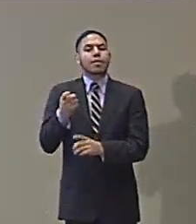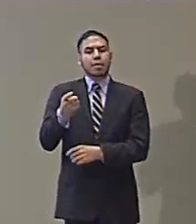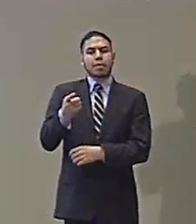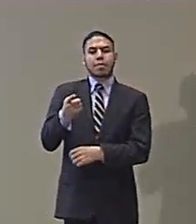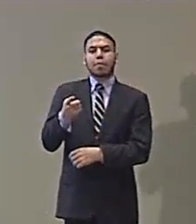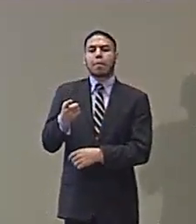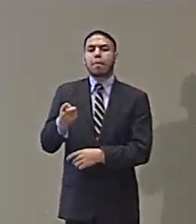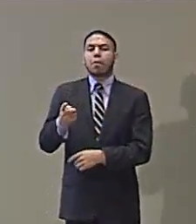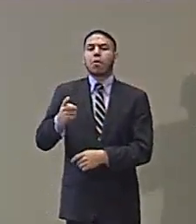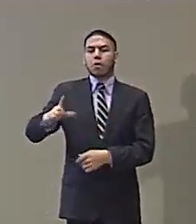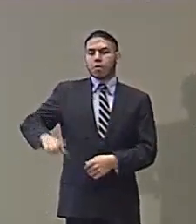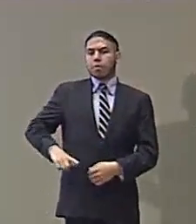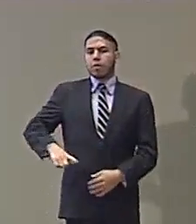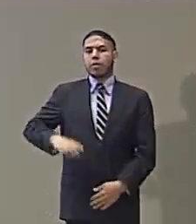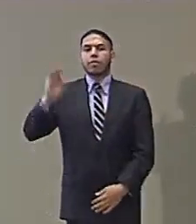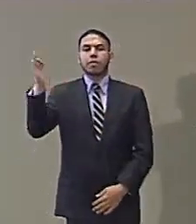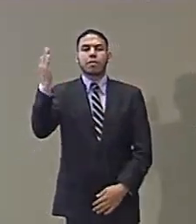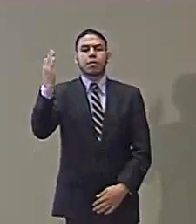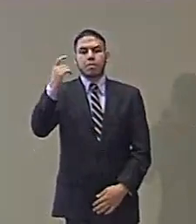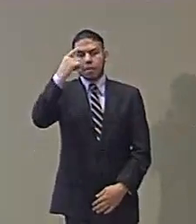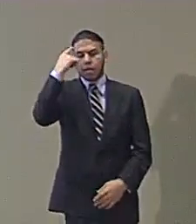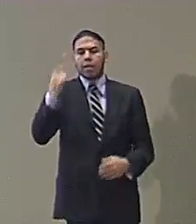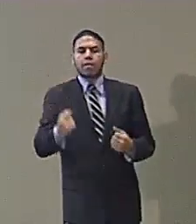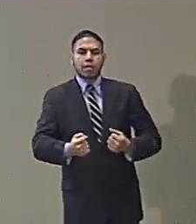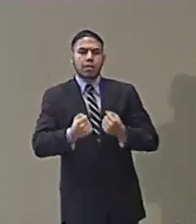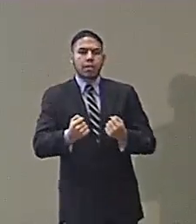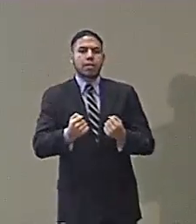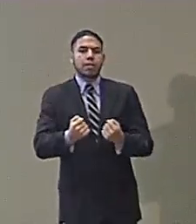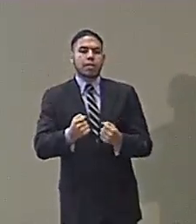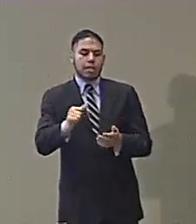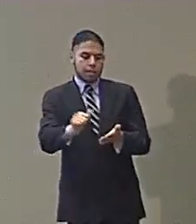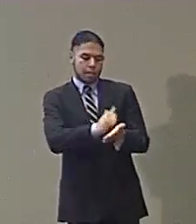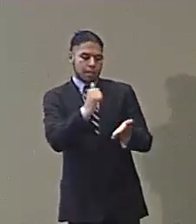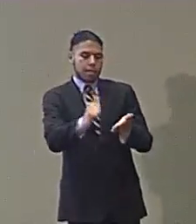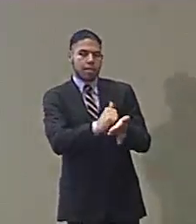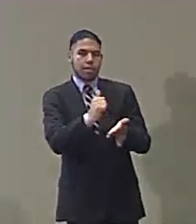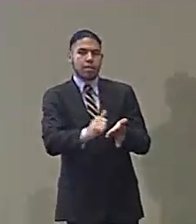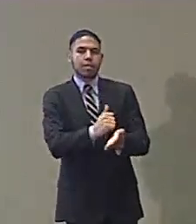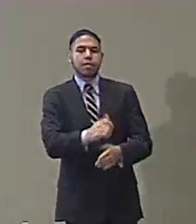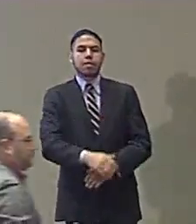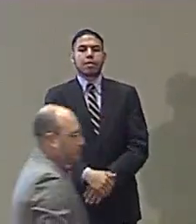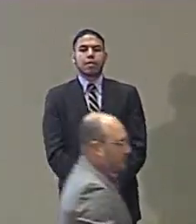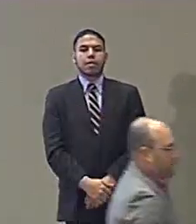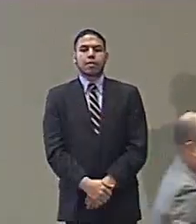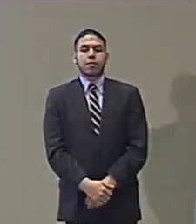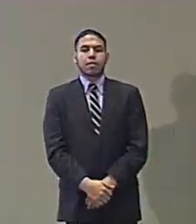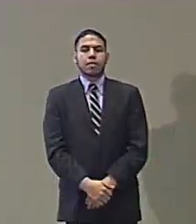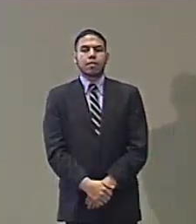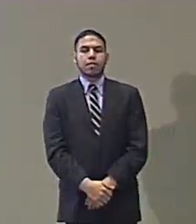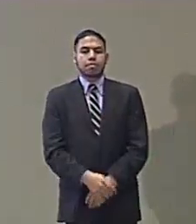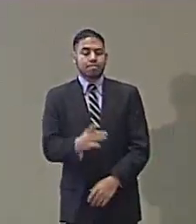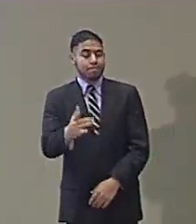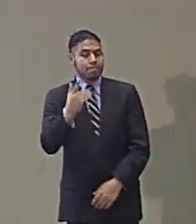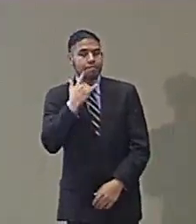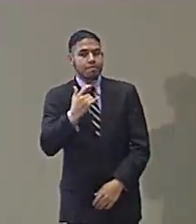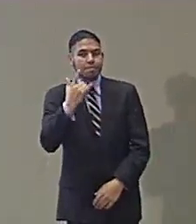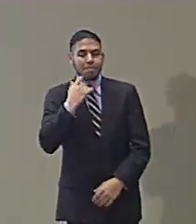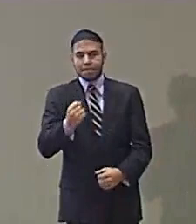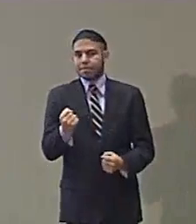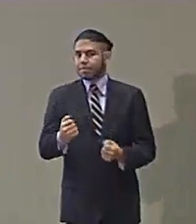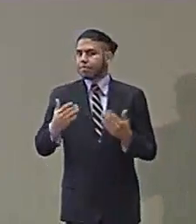gobierno federal para fortalecer la agenda transversal los retos del turismo son grandes